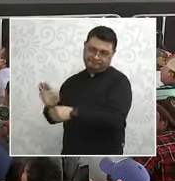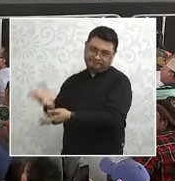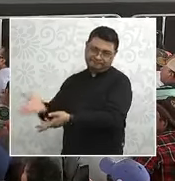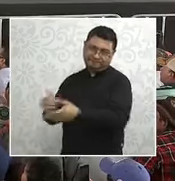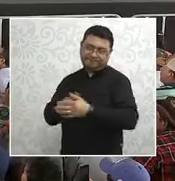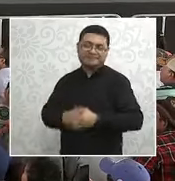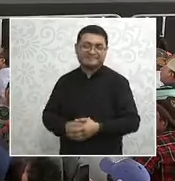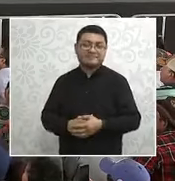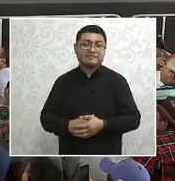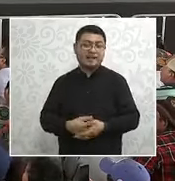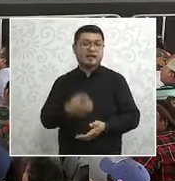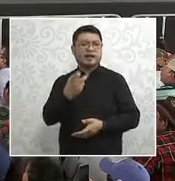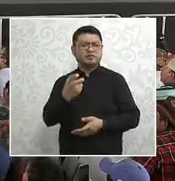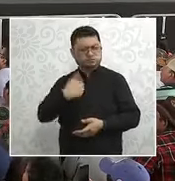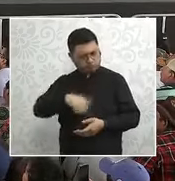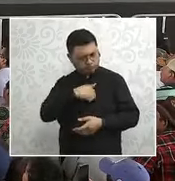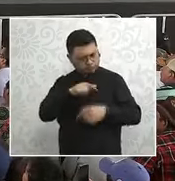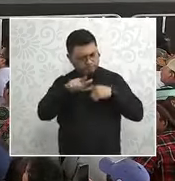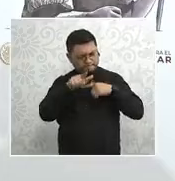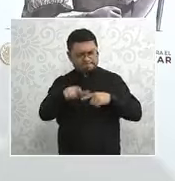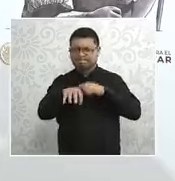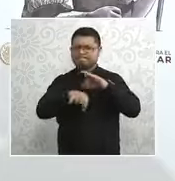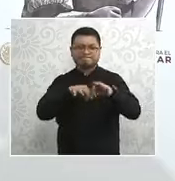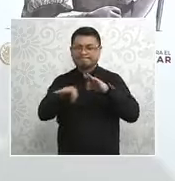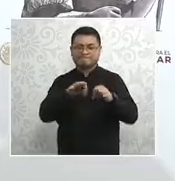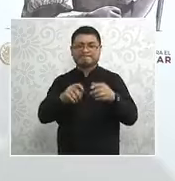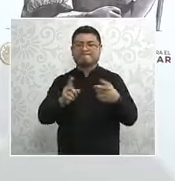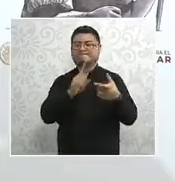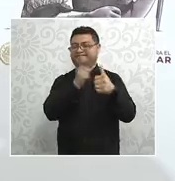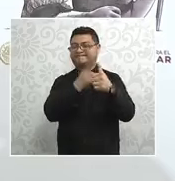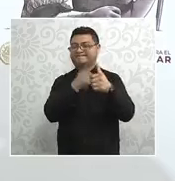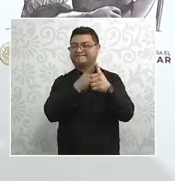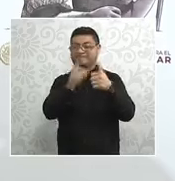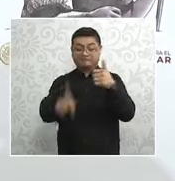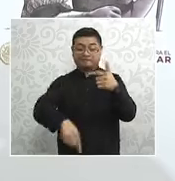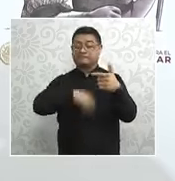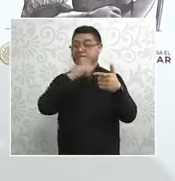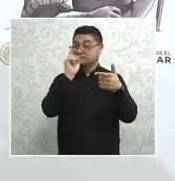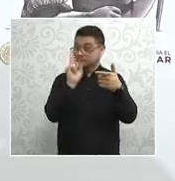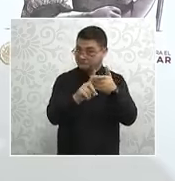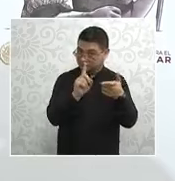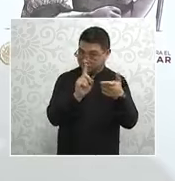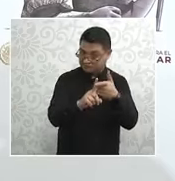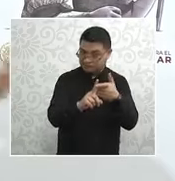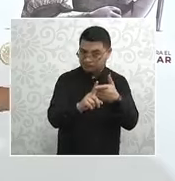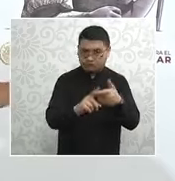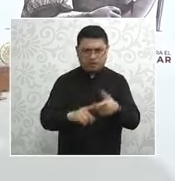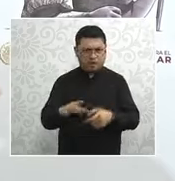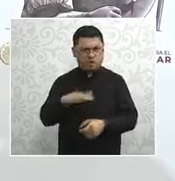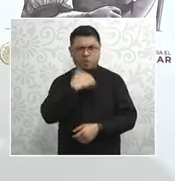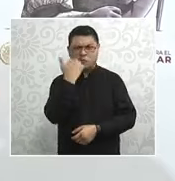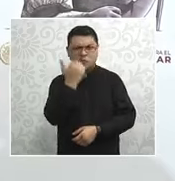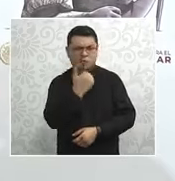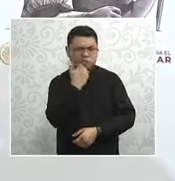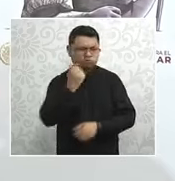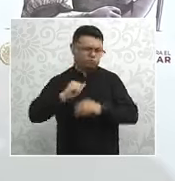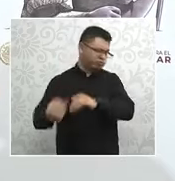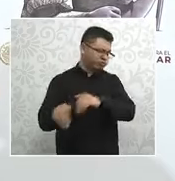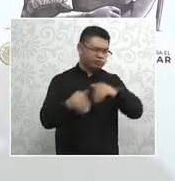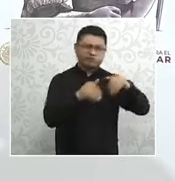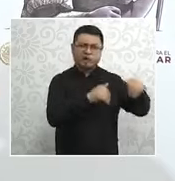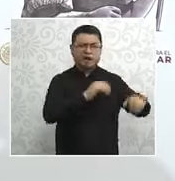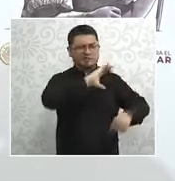Así vamos a seguir gobernando el segundo principio que no haya corrupción